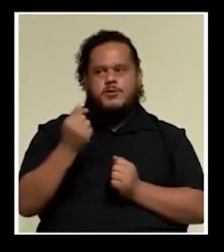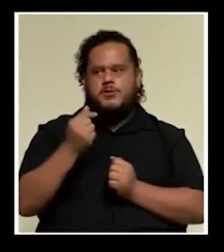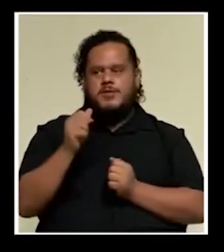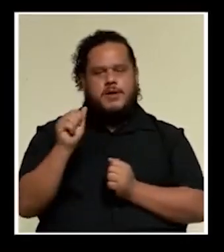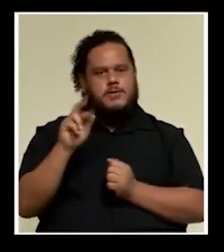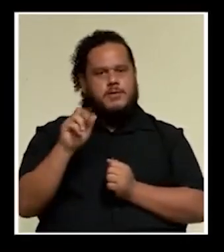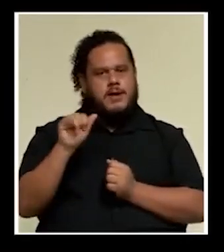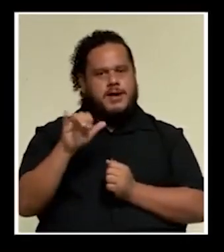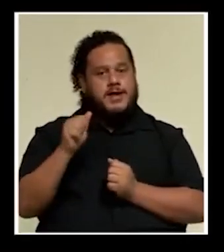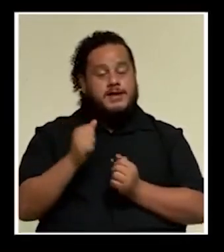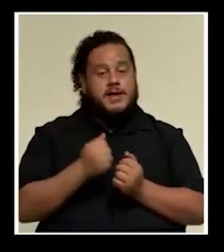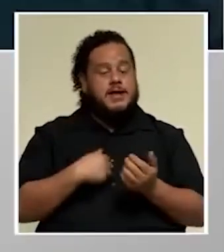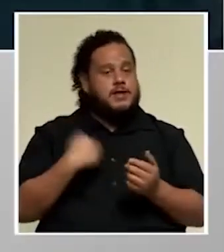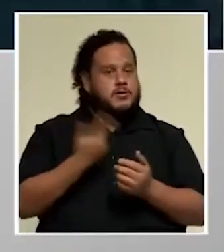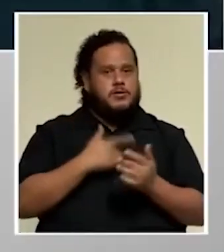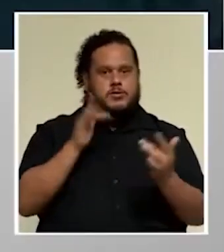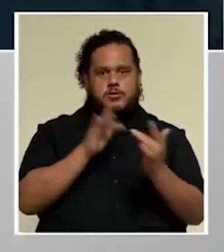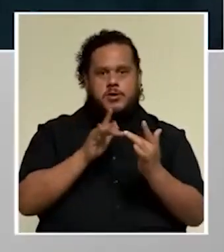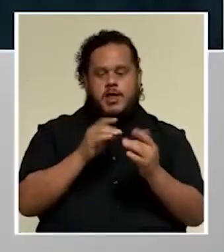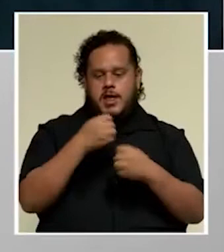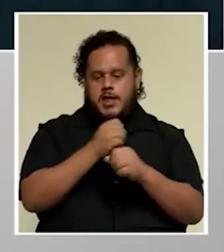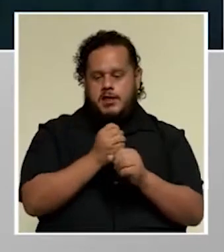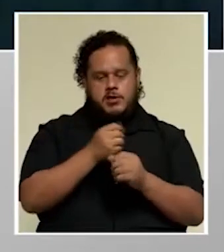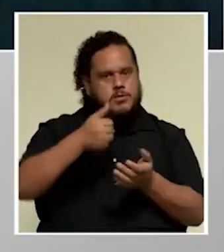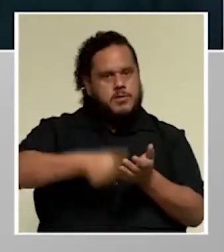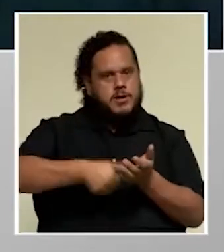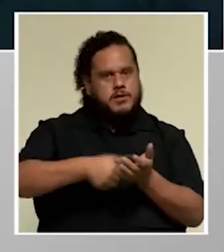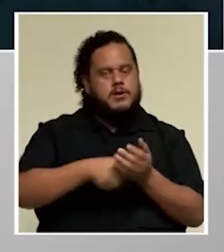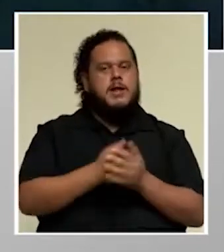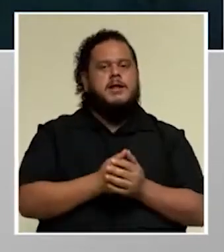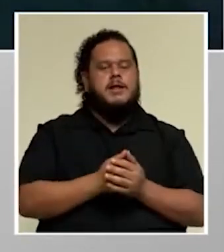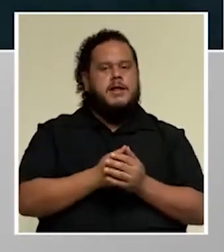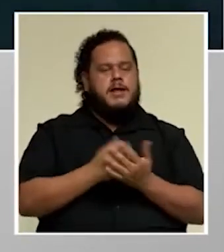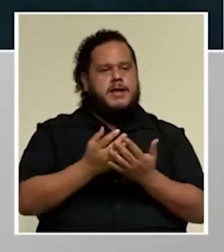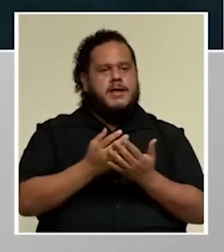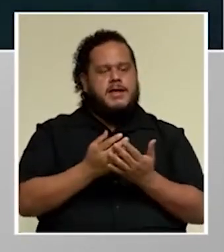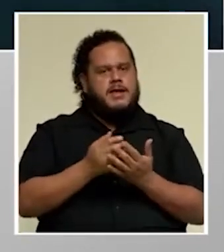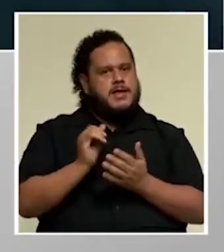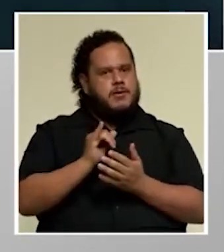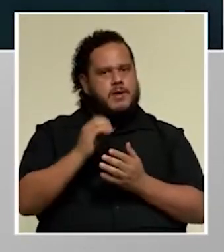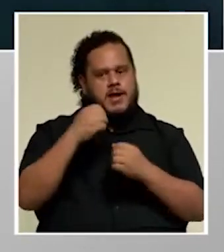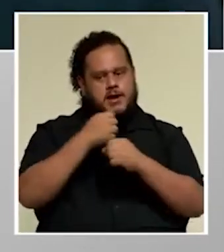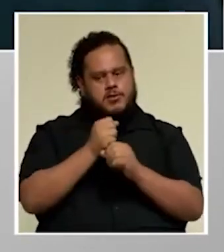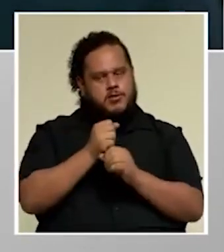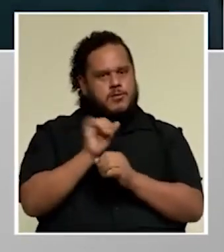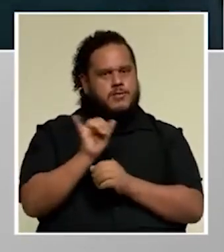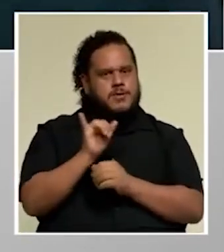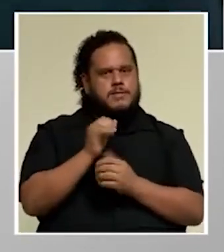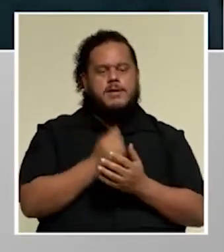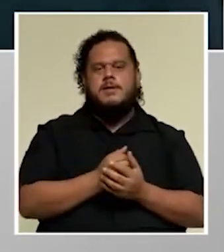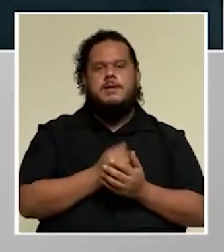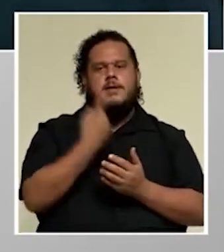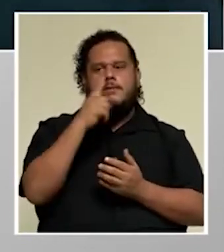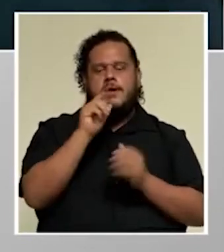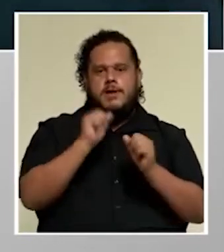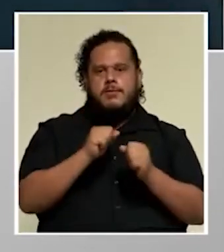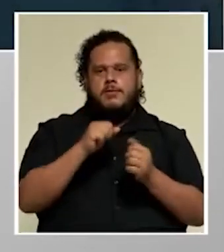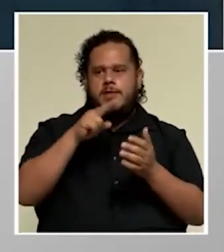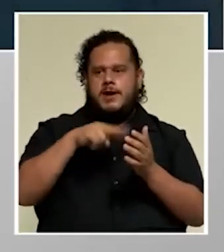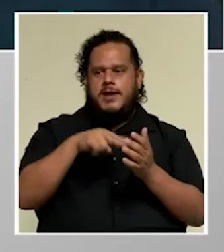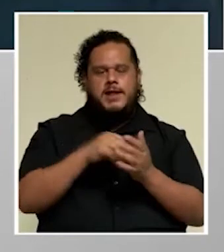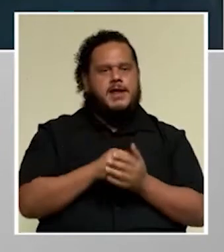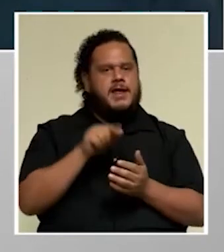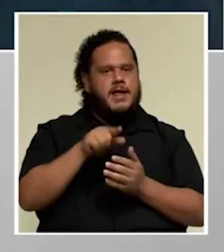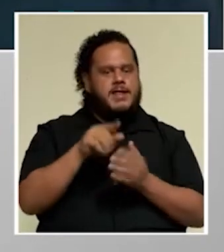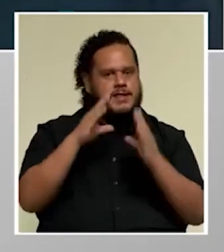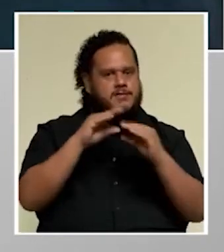nos conectamos en Zoom electoral, vía Zoom también, para poder leer estos datos